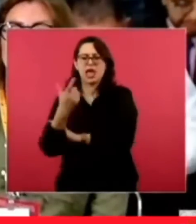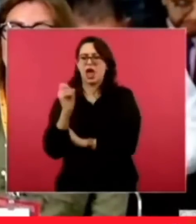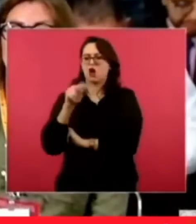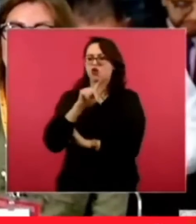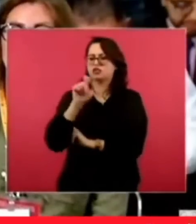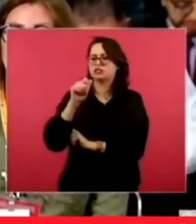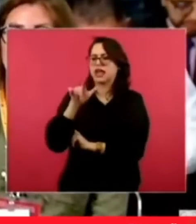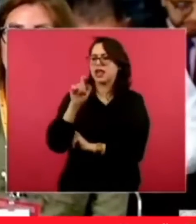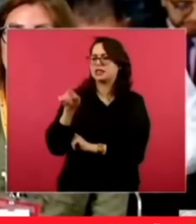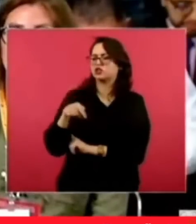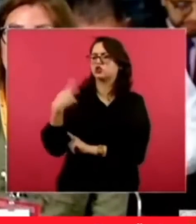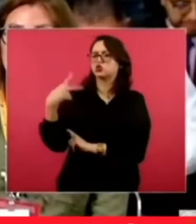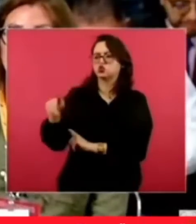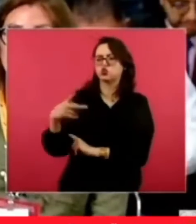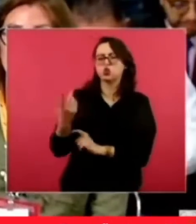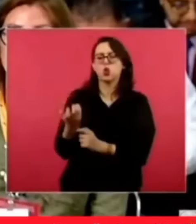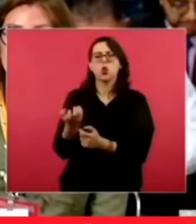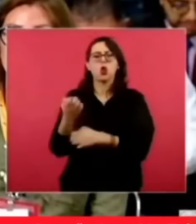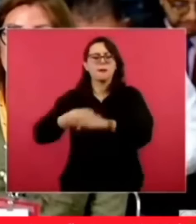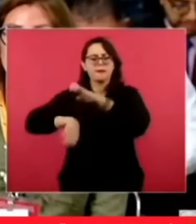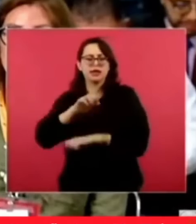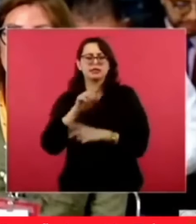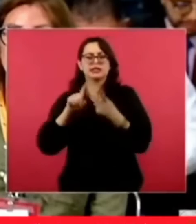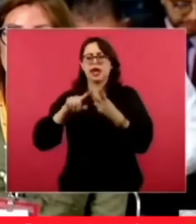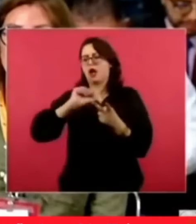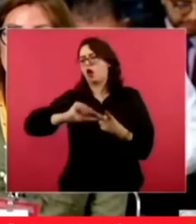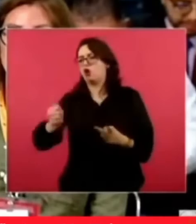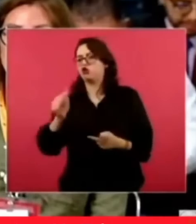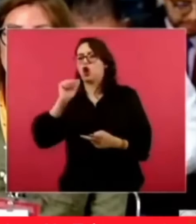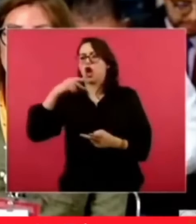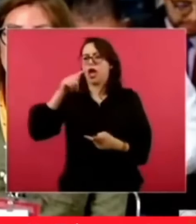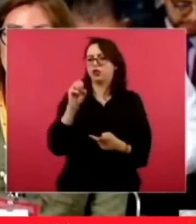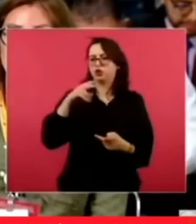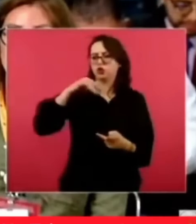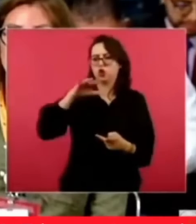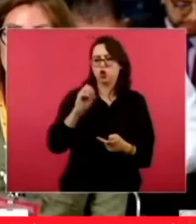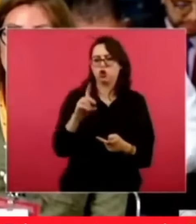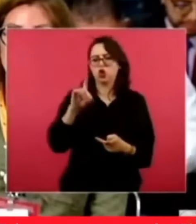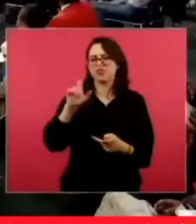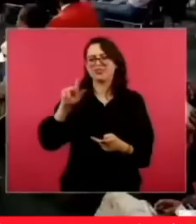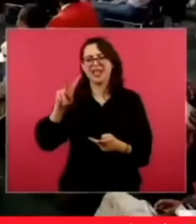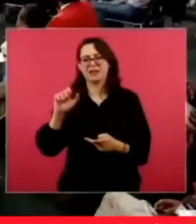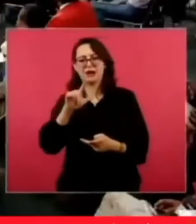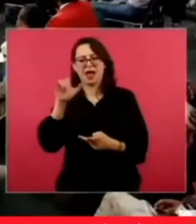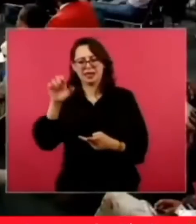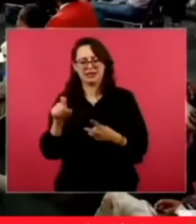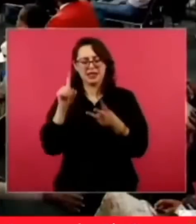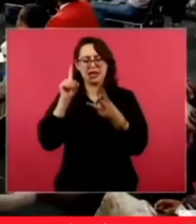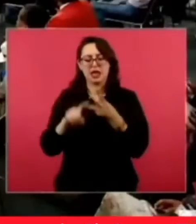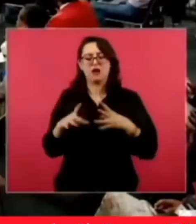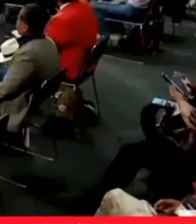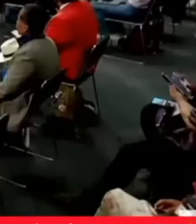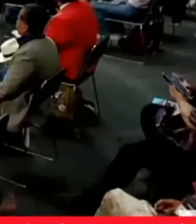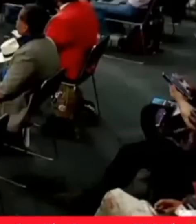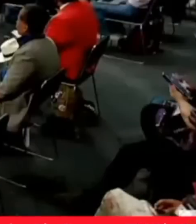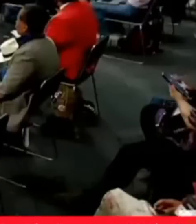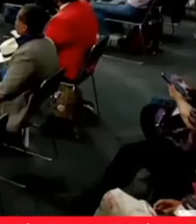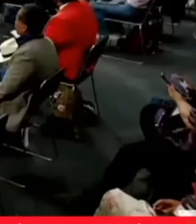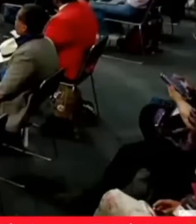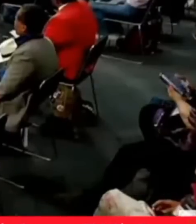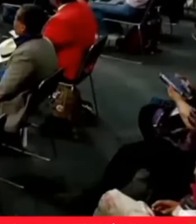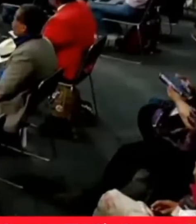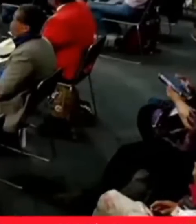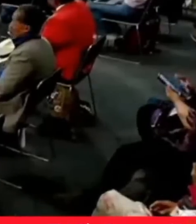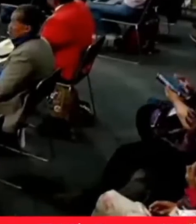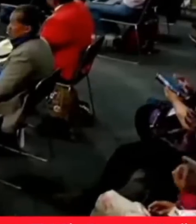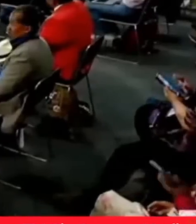está, por supuesto, también la Fundación Calus, de Antonio del Valle Perochena, está la Fundación Maelba, de